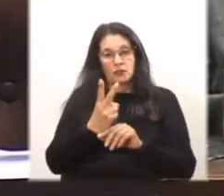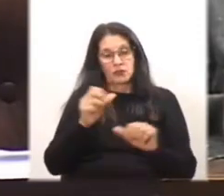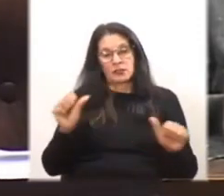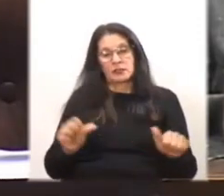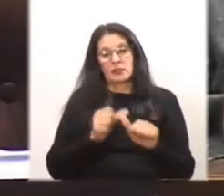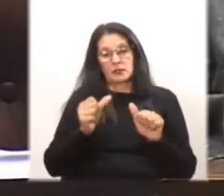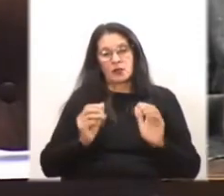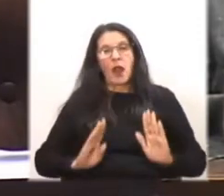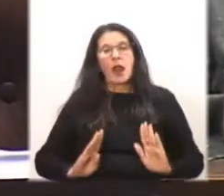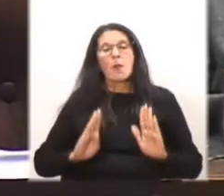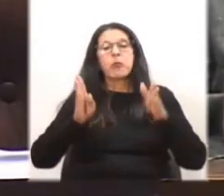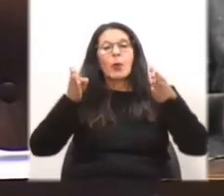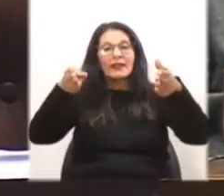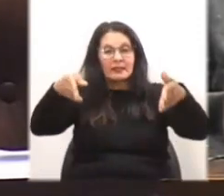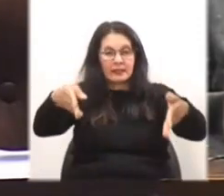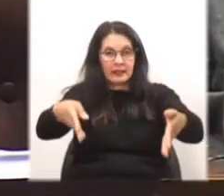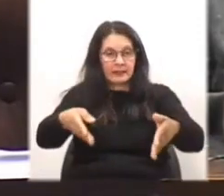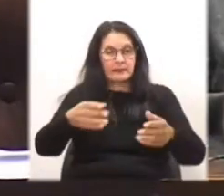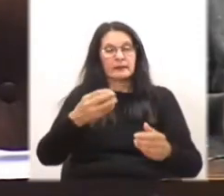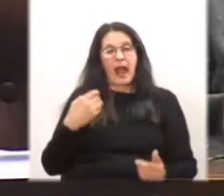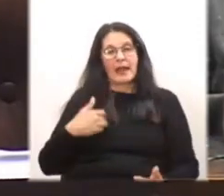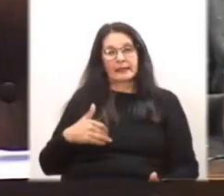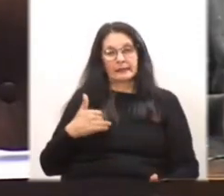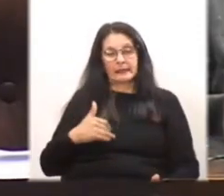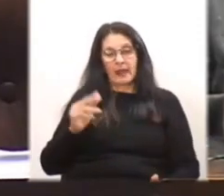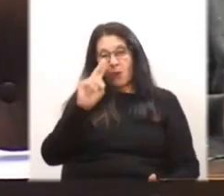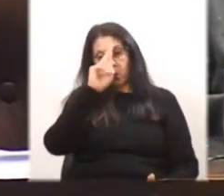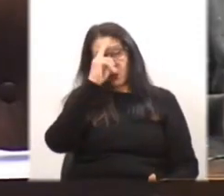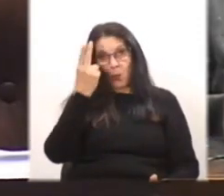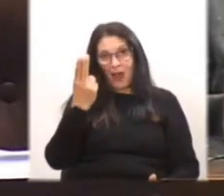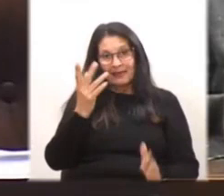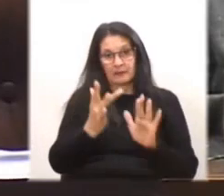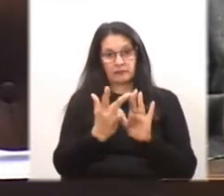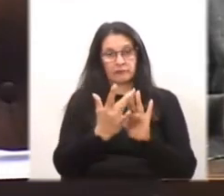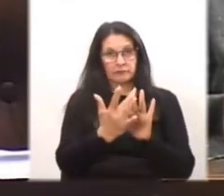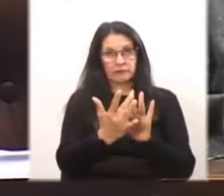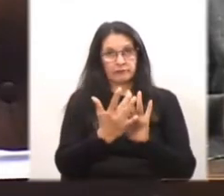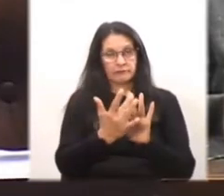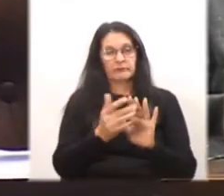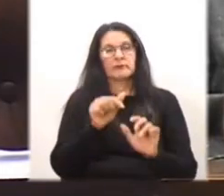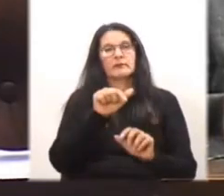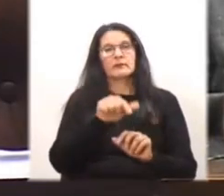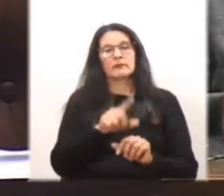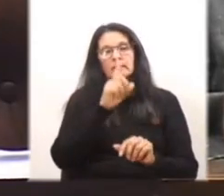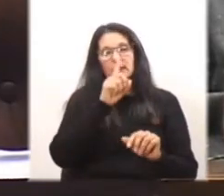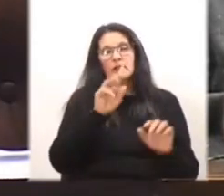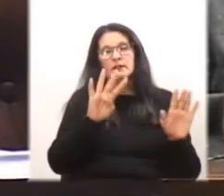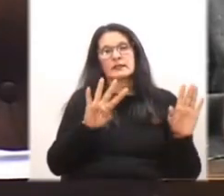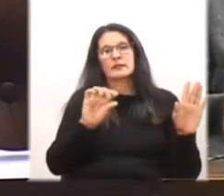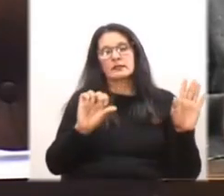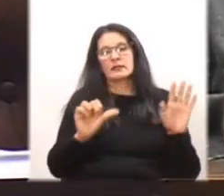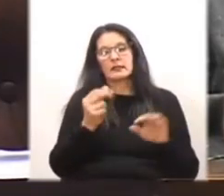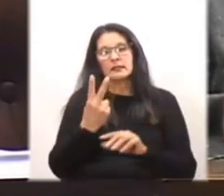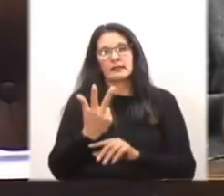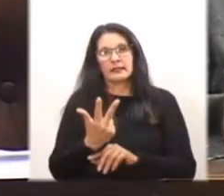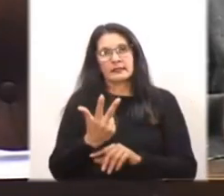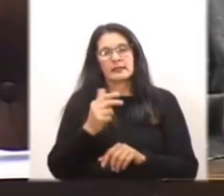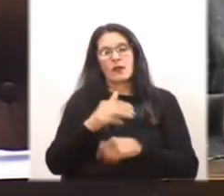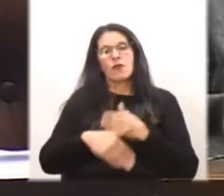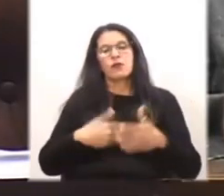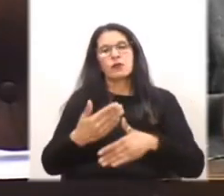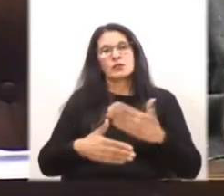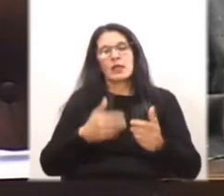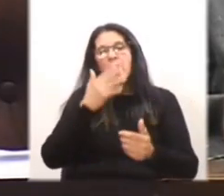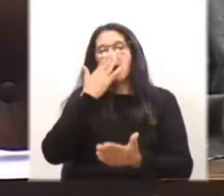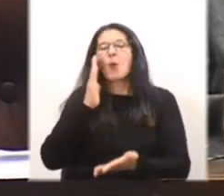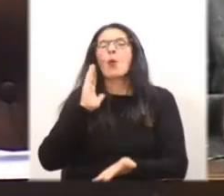que conecta la República Argentina con Uruguay y en el año 1983 se puso en funcionamiento el último